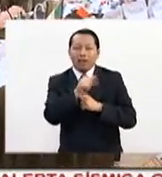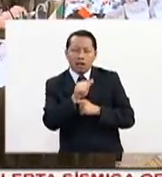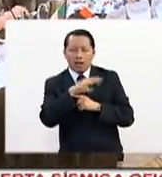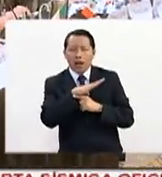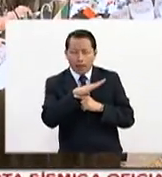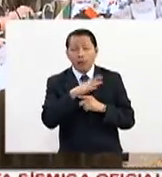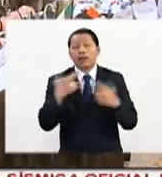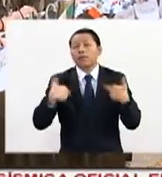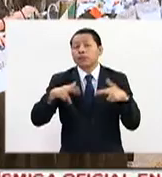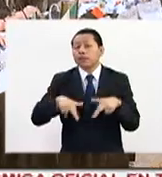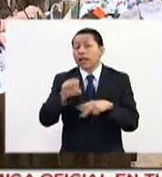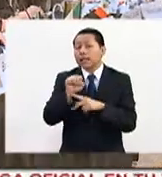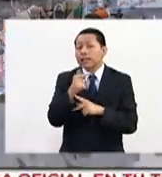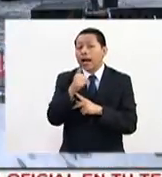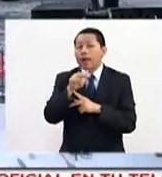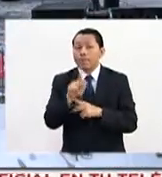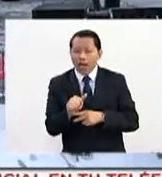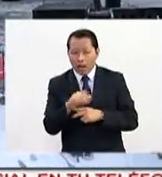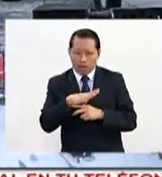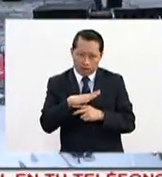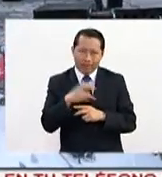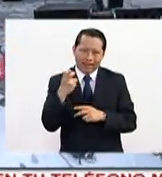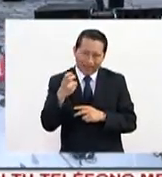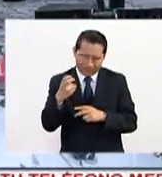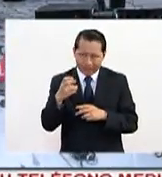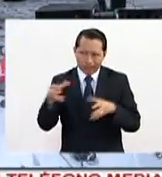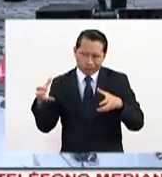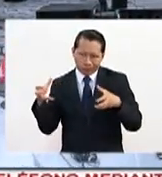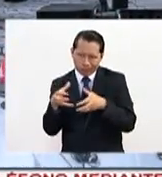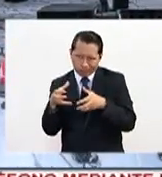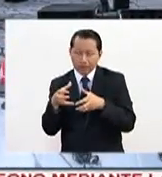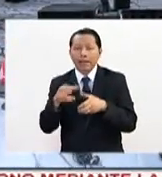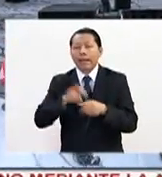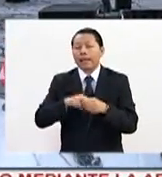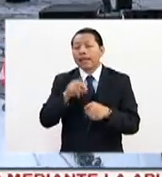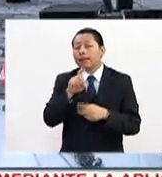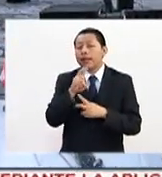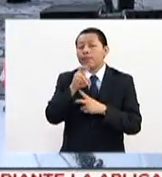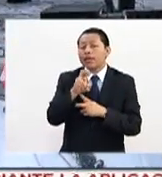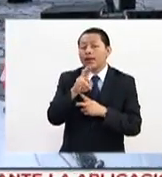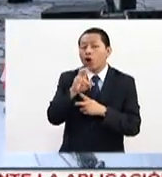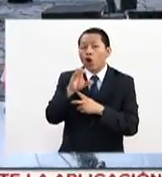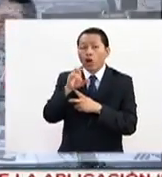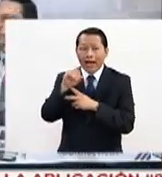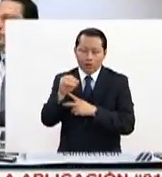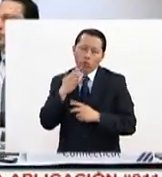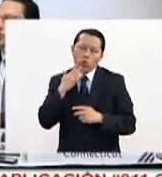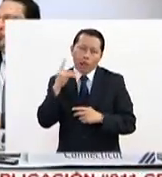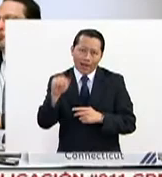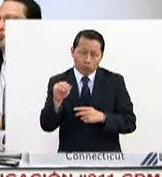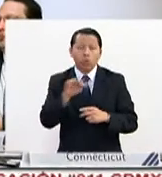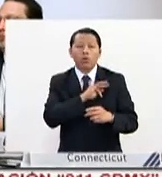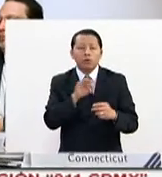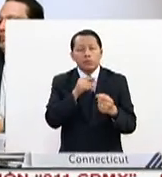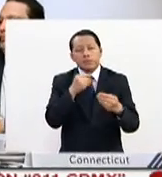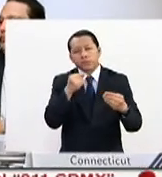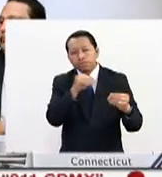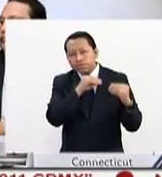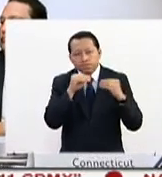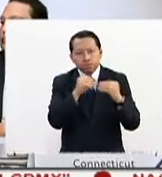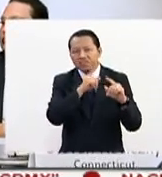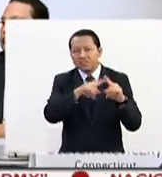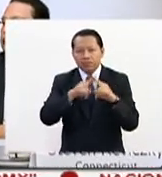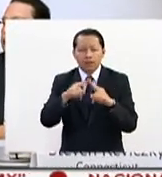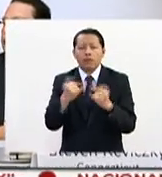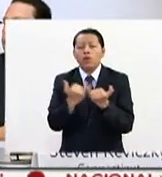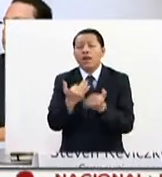de la Zagarpa, durante un encuentro de este sector económico en Denver, Colorado. Dijo que los retos más urgentes son la escasez de mano de obra y la